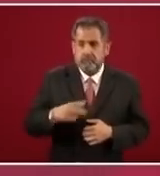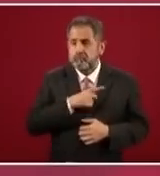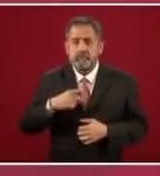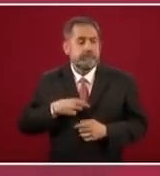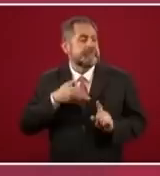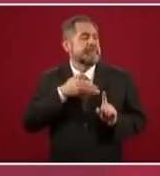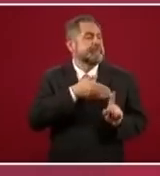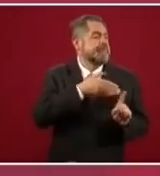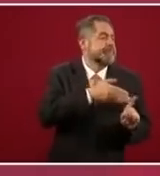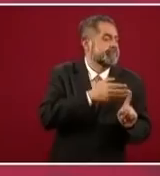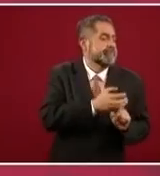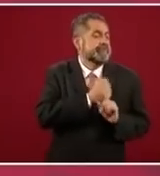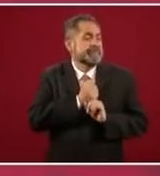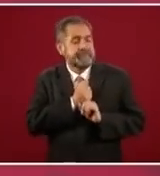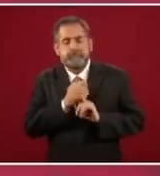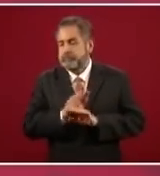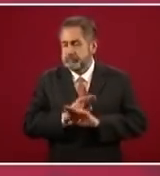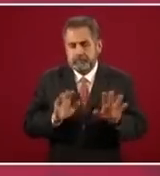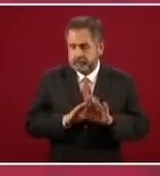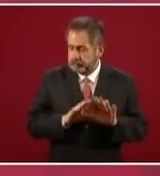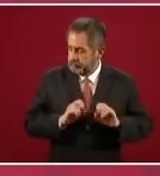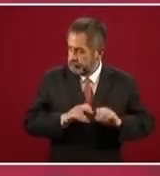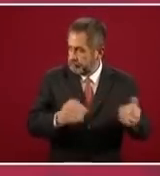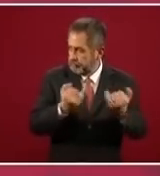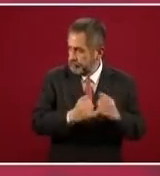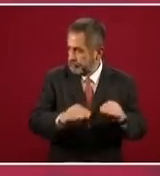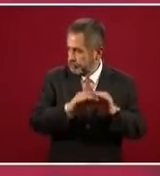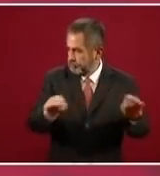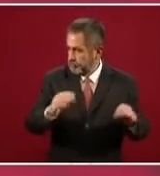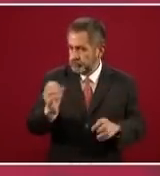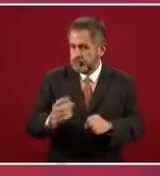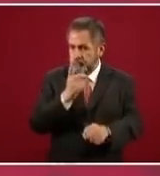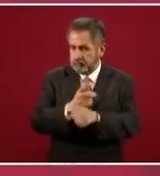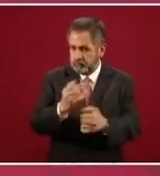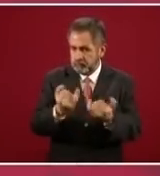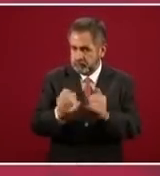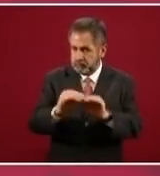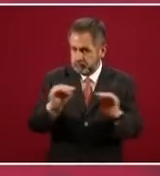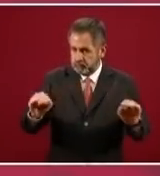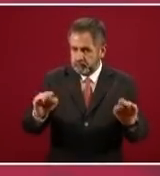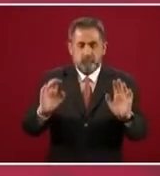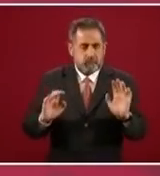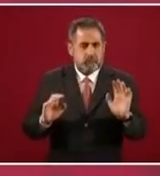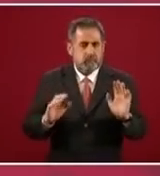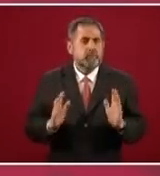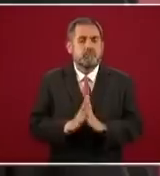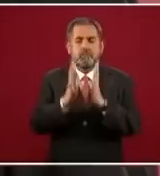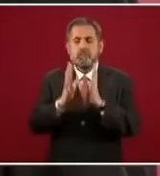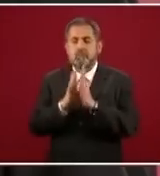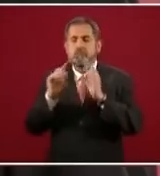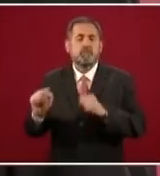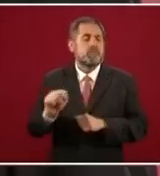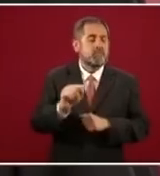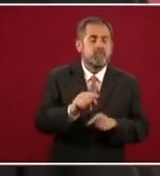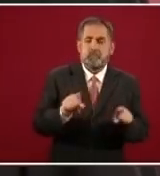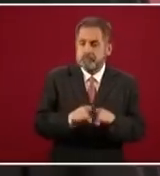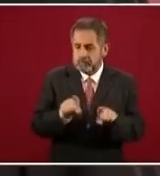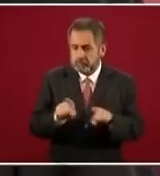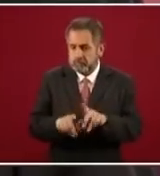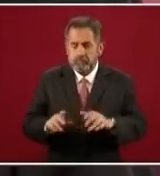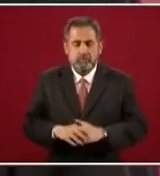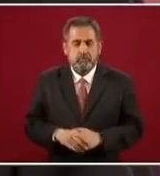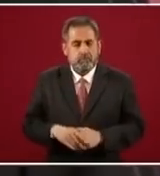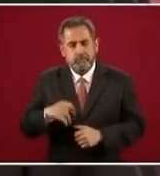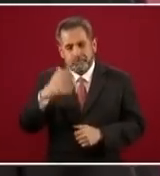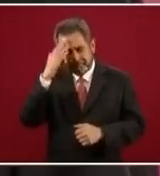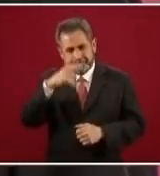favoritas, que todas tengan posibilidad de participar. Hablábamos de las